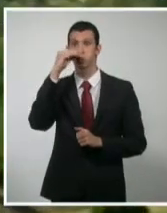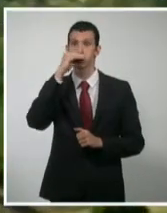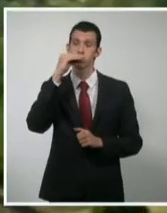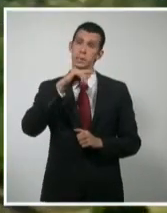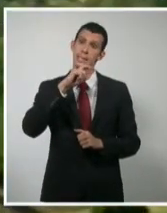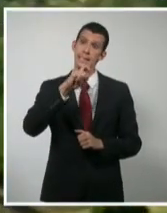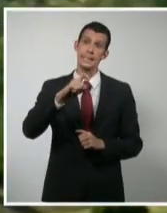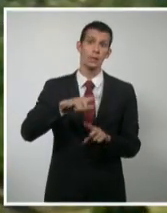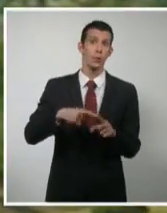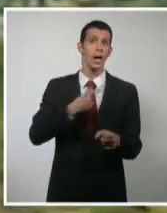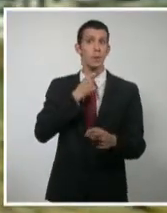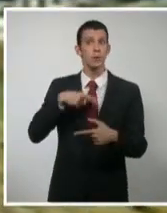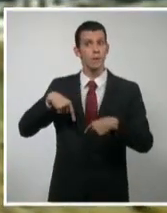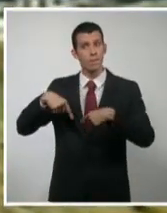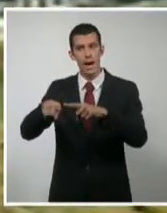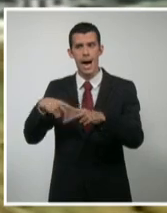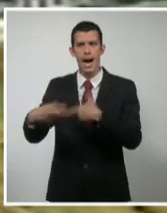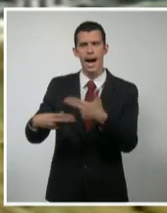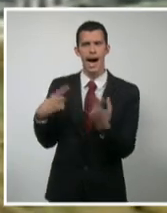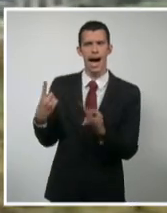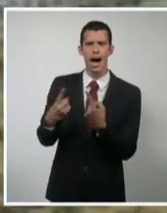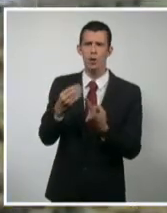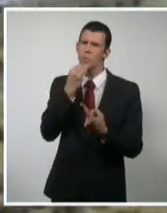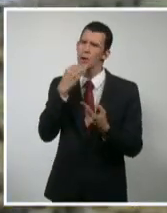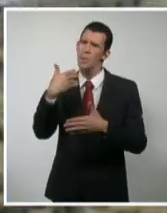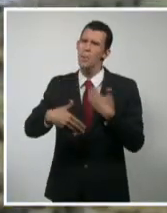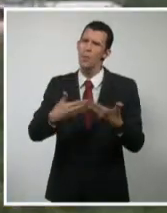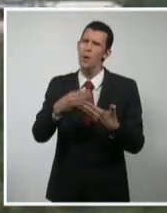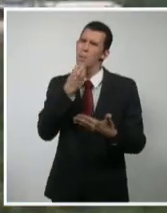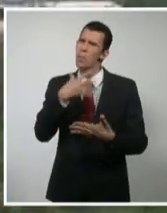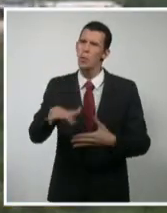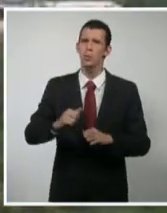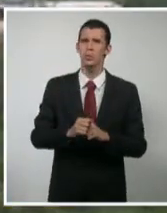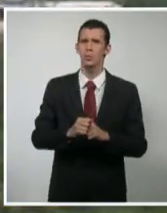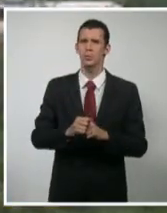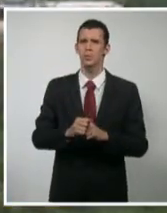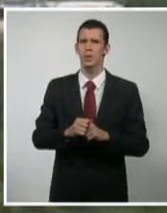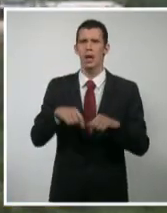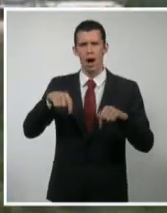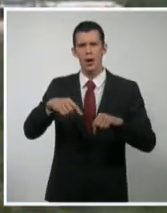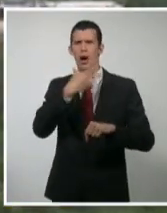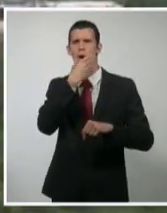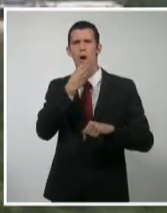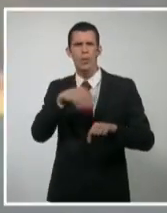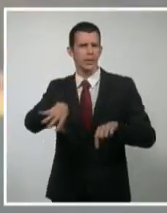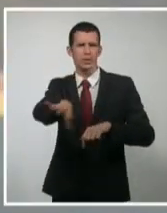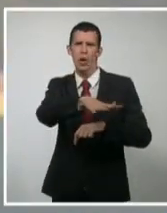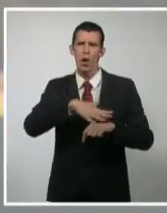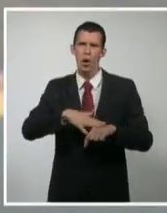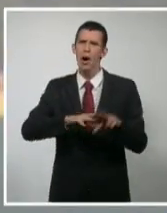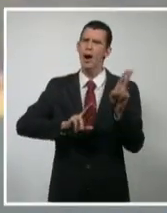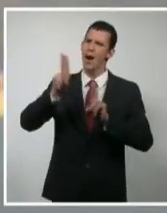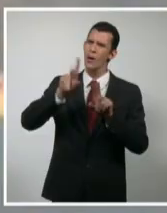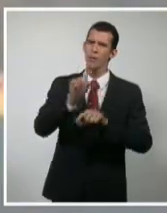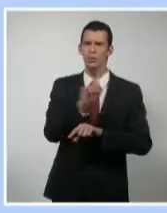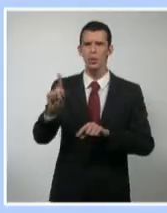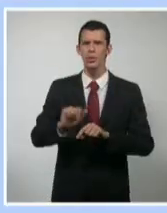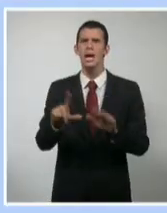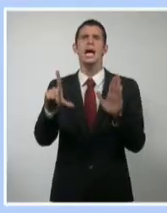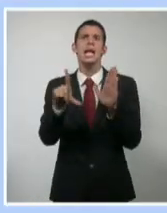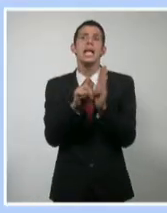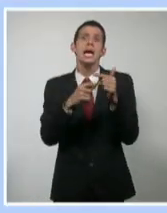presentes generaciones rechazamos enérgicamente a través del artículo 12, título 1 de nuestra actual Carta Magna,